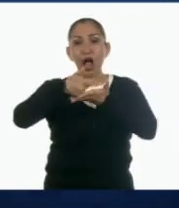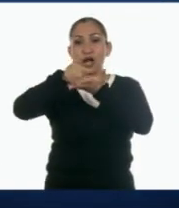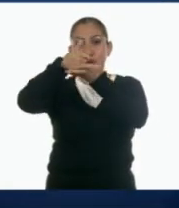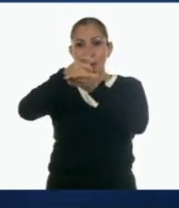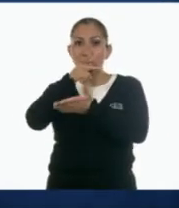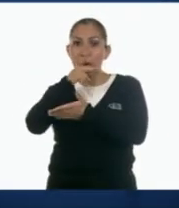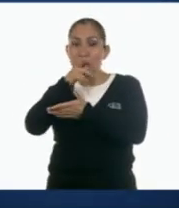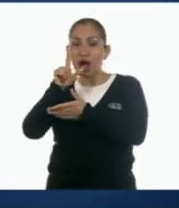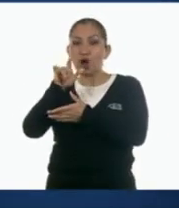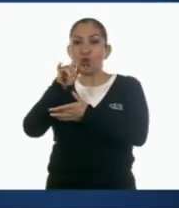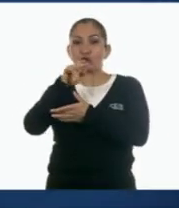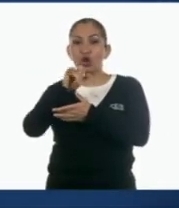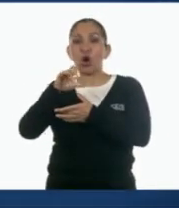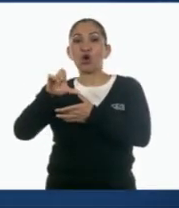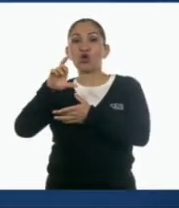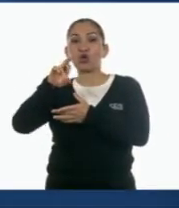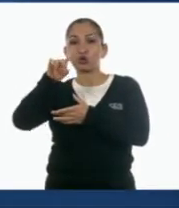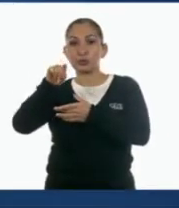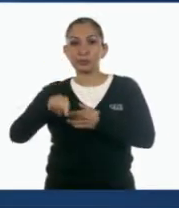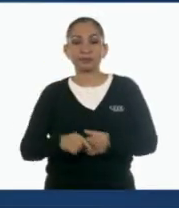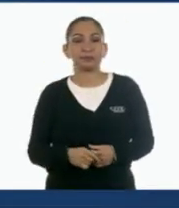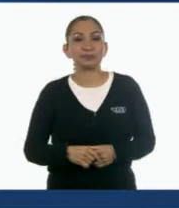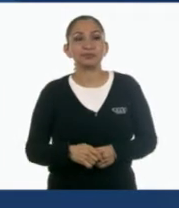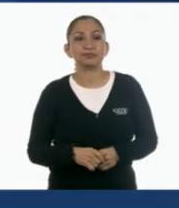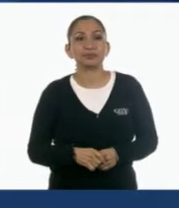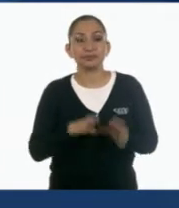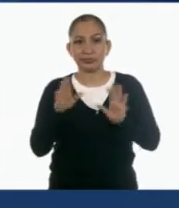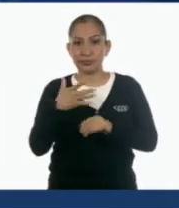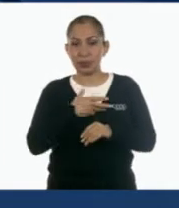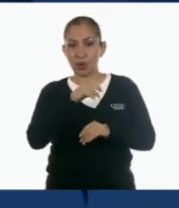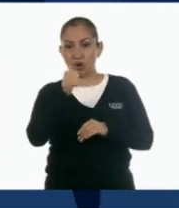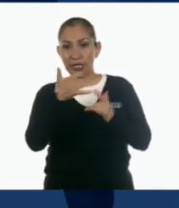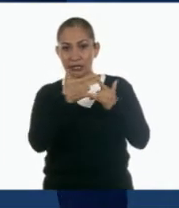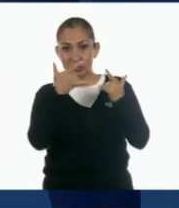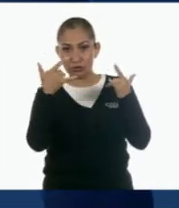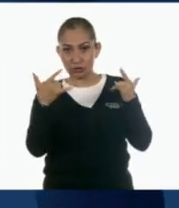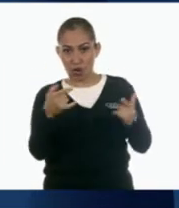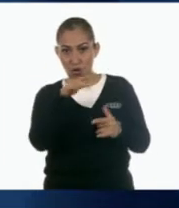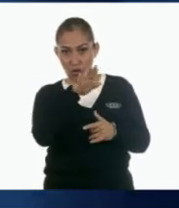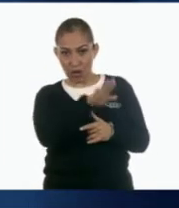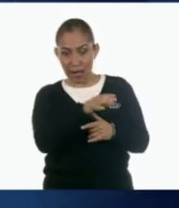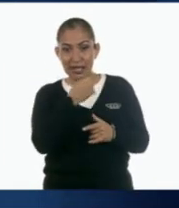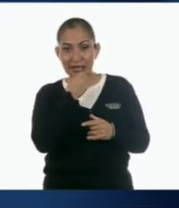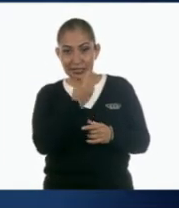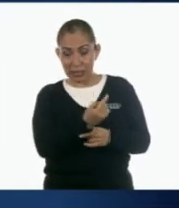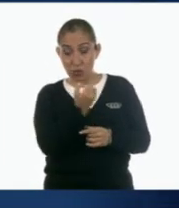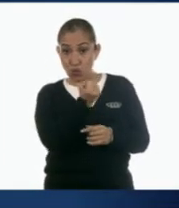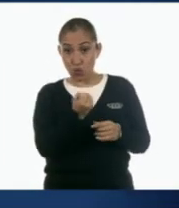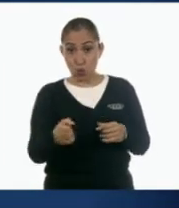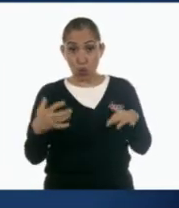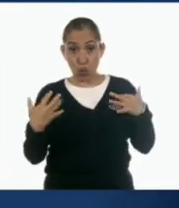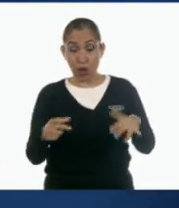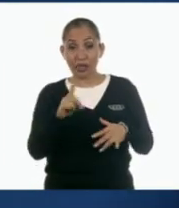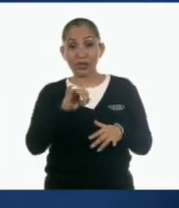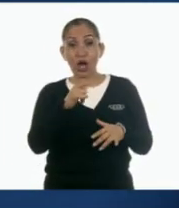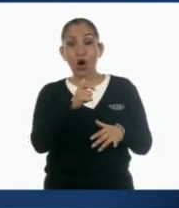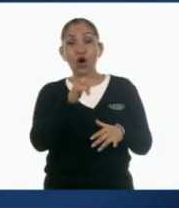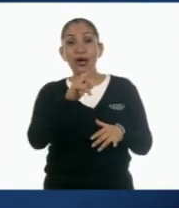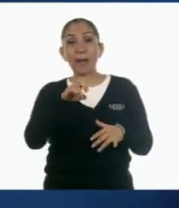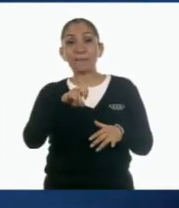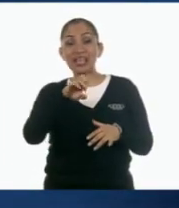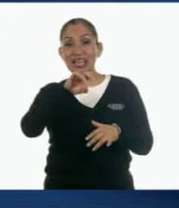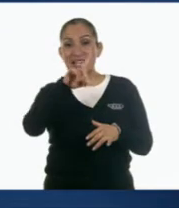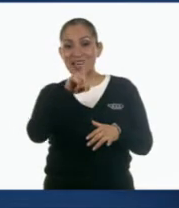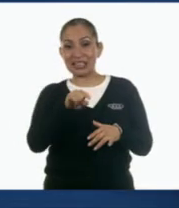su padre, Lucio Cruz. Y tenemos también otro chico destacado ahí, que es Diego Ramírez